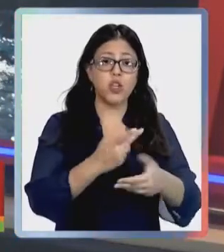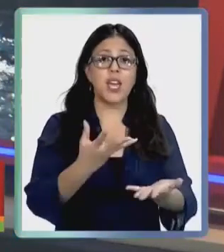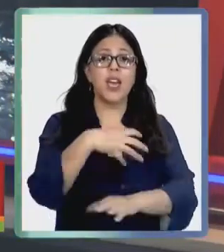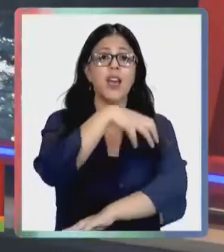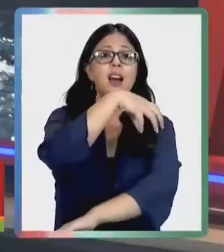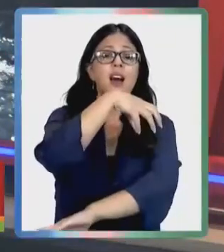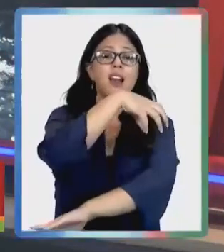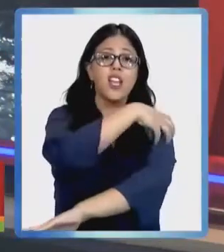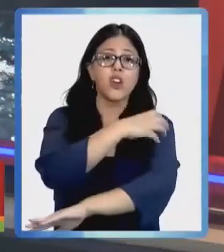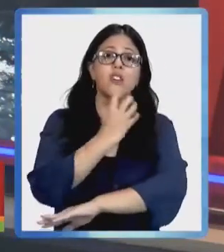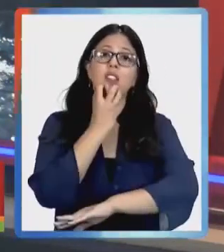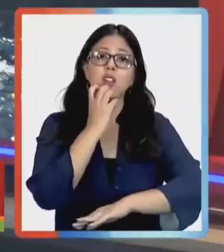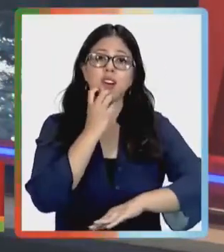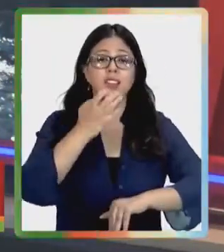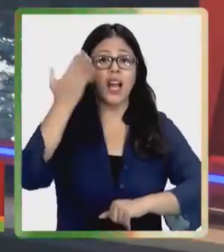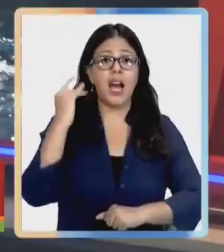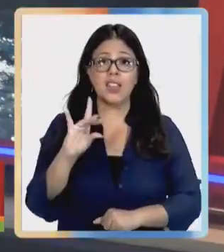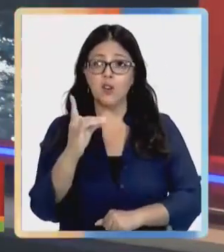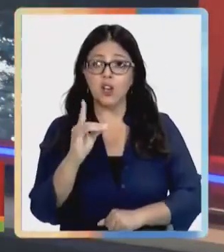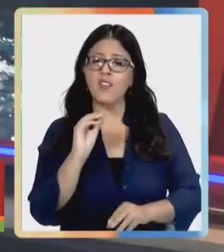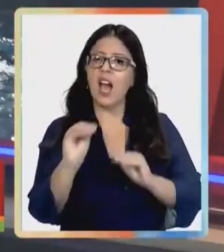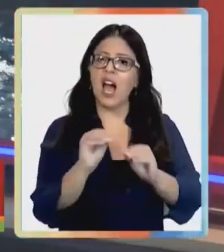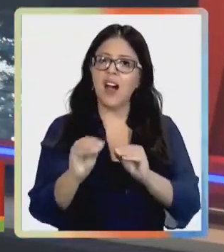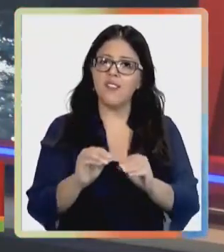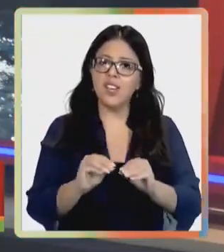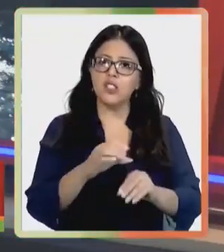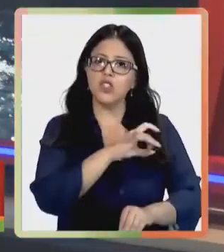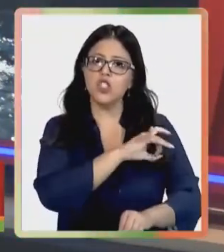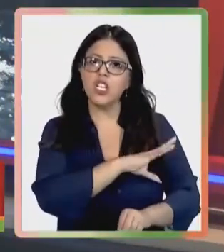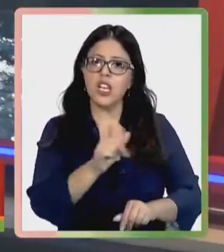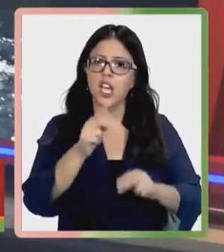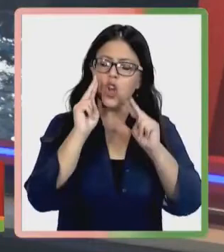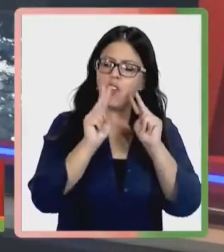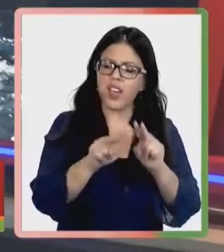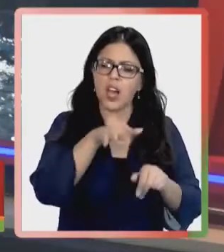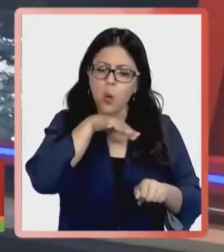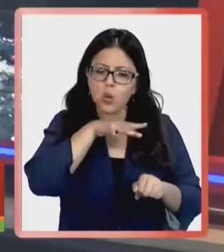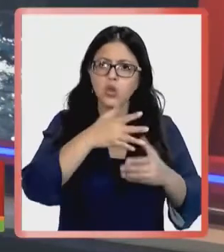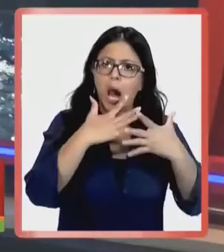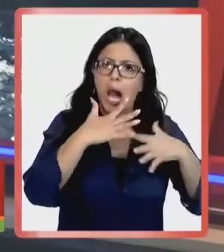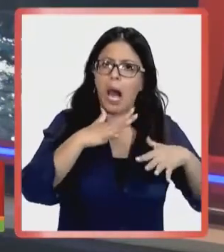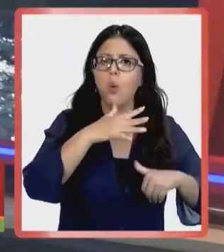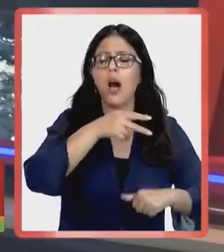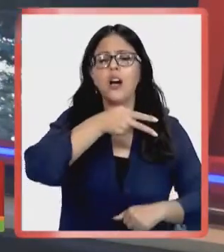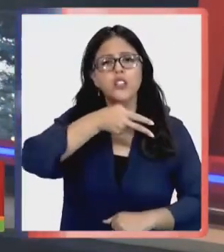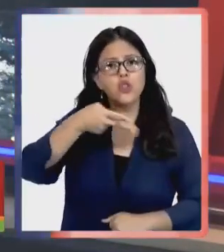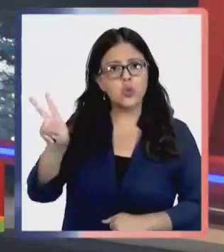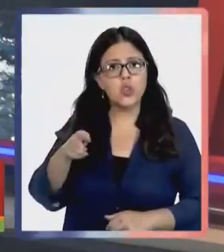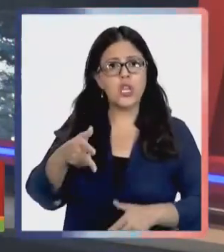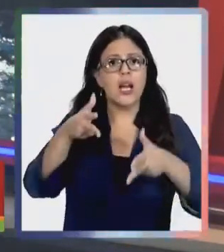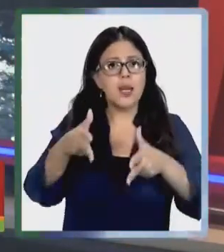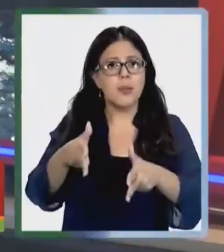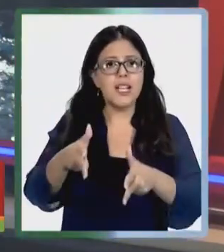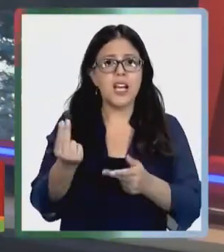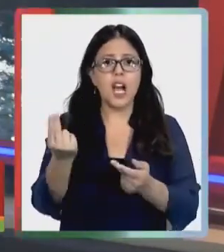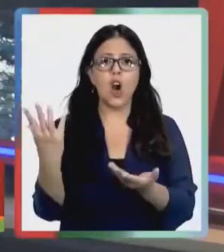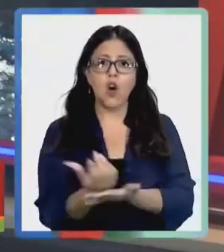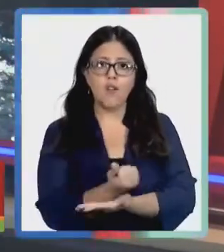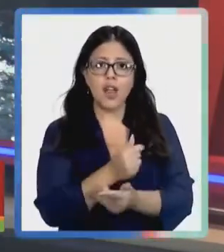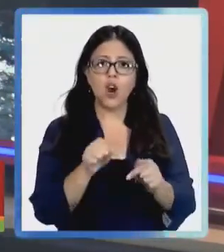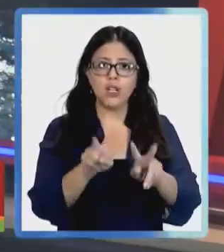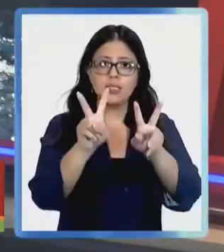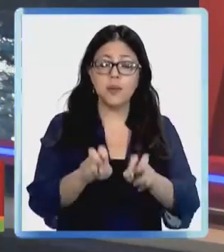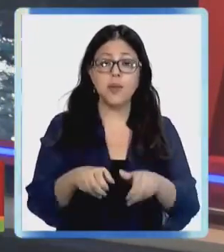región de Antofagasta. Bolivia había advertido a Chile que no veía con buenos ojos el uso de sus aguas, incluso amenazaba con cobrar por